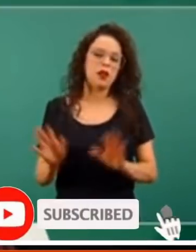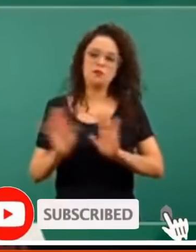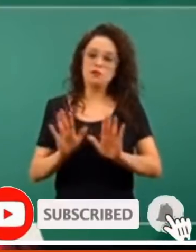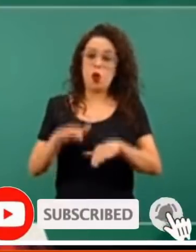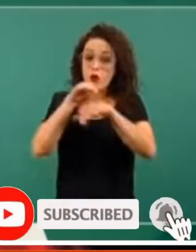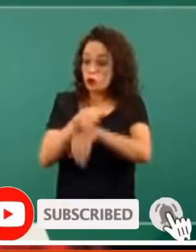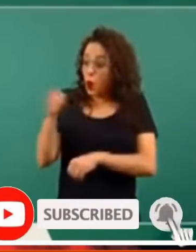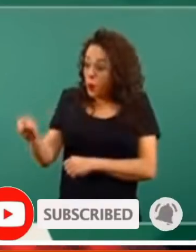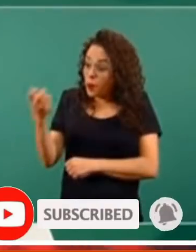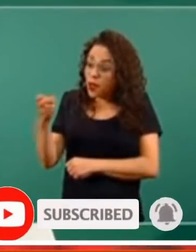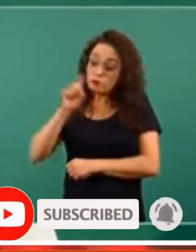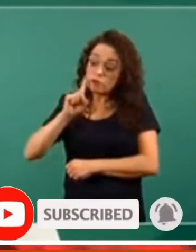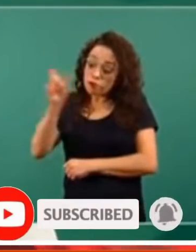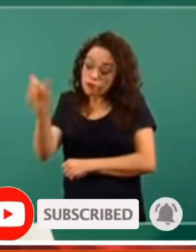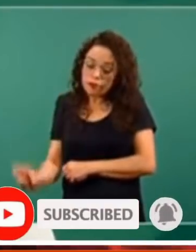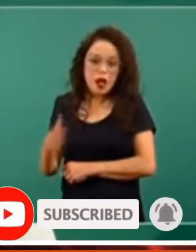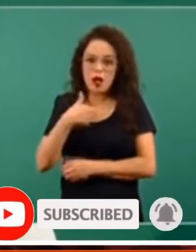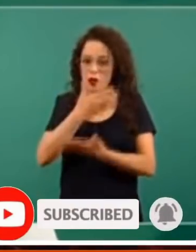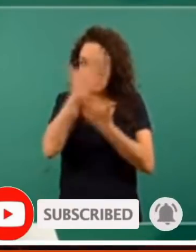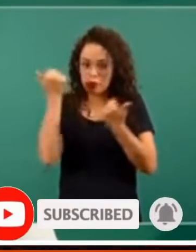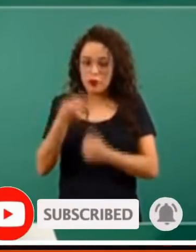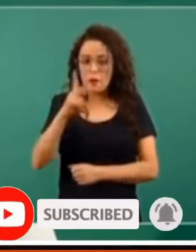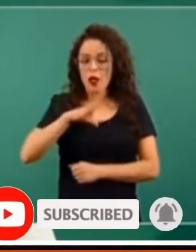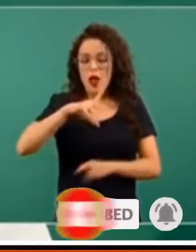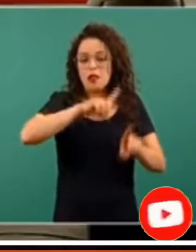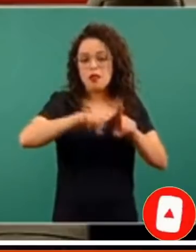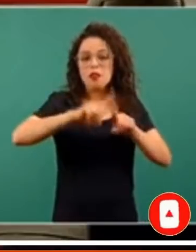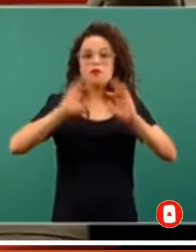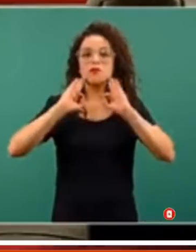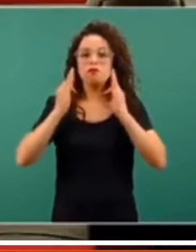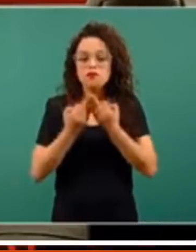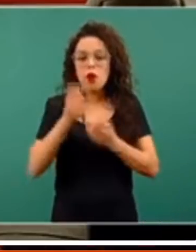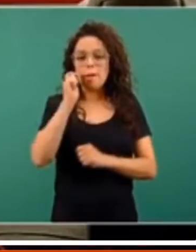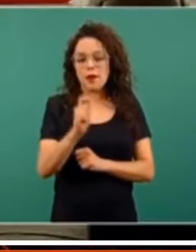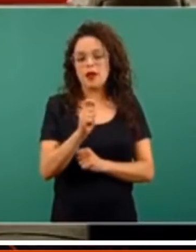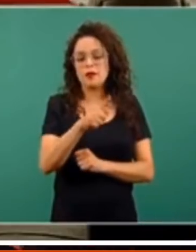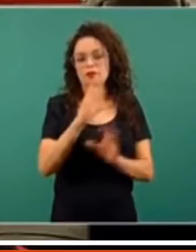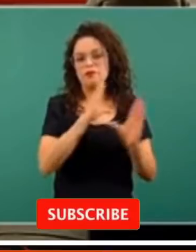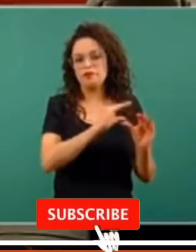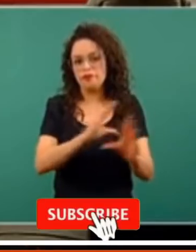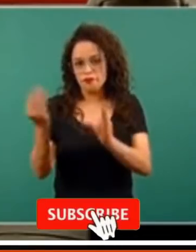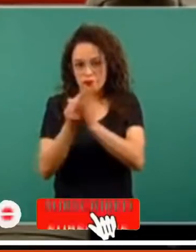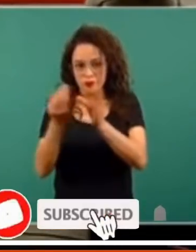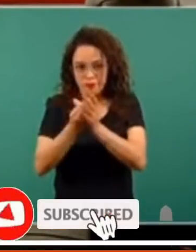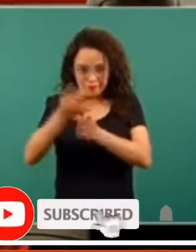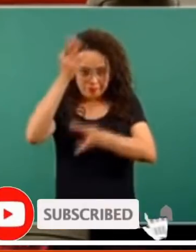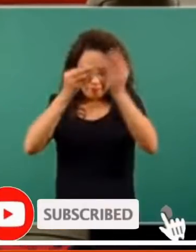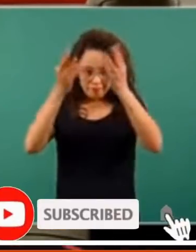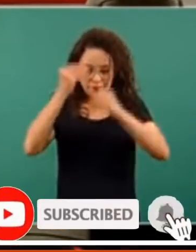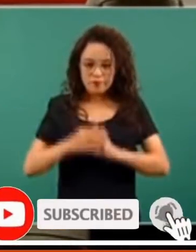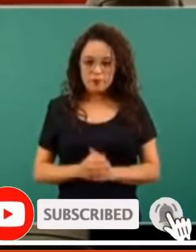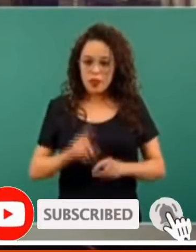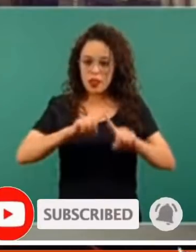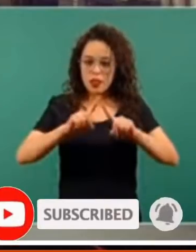este momento, porque tenemos distintos esquemas de capacitación. Varias de las instituciones de salud